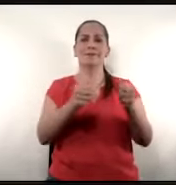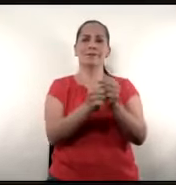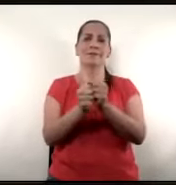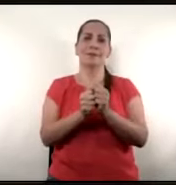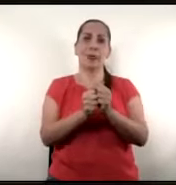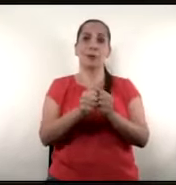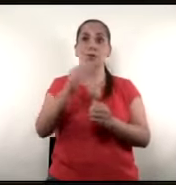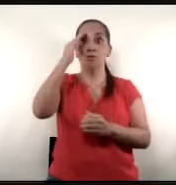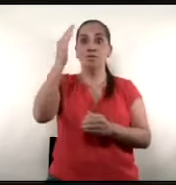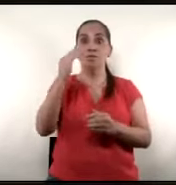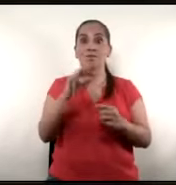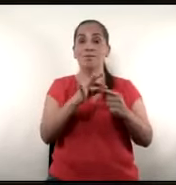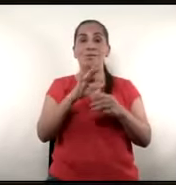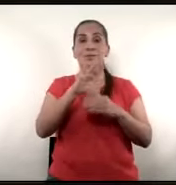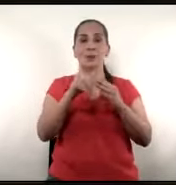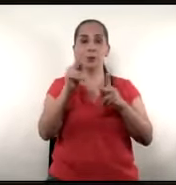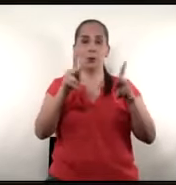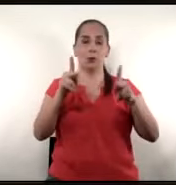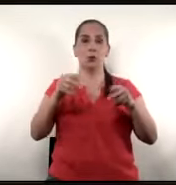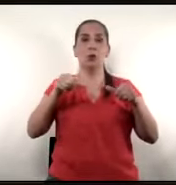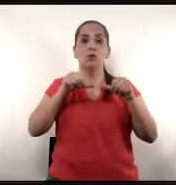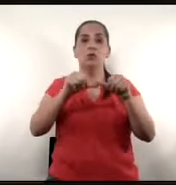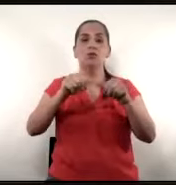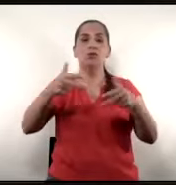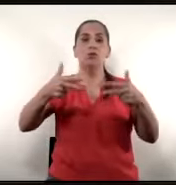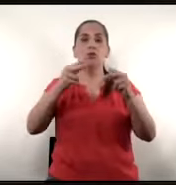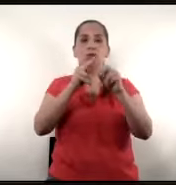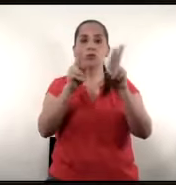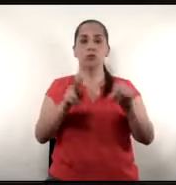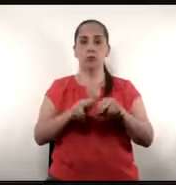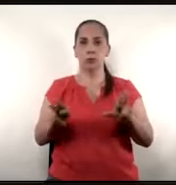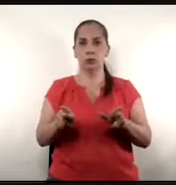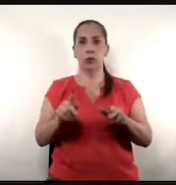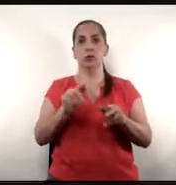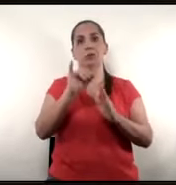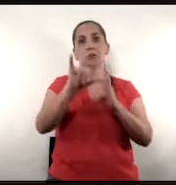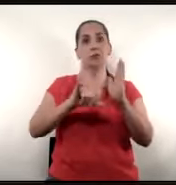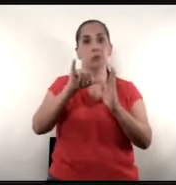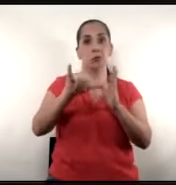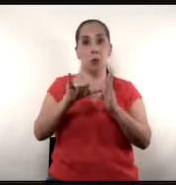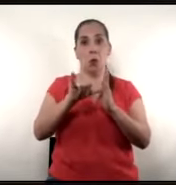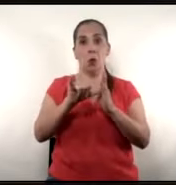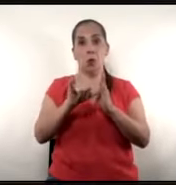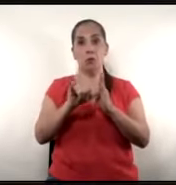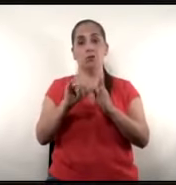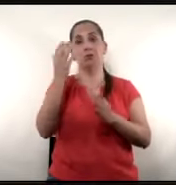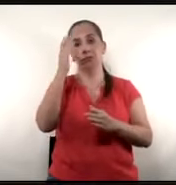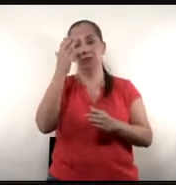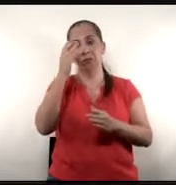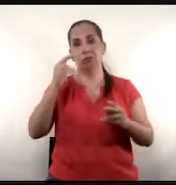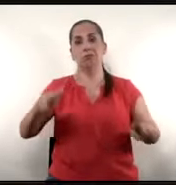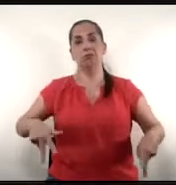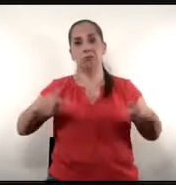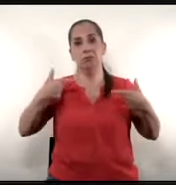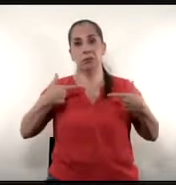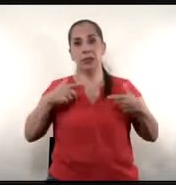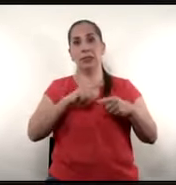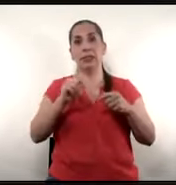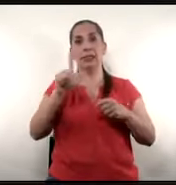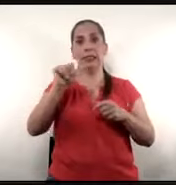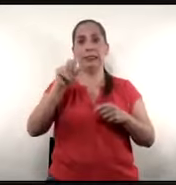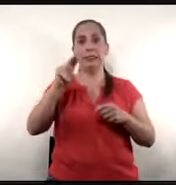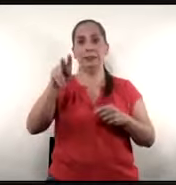saludo especial a todas las personas que nos están siguiendo a través de las redes sociales del canal de YouTube del CEFIA, Facebook Live y también de